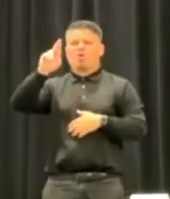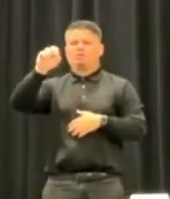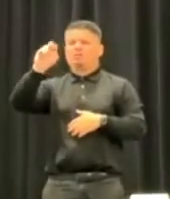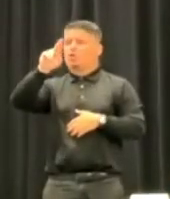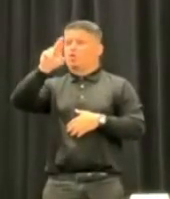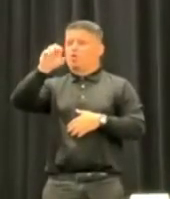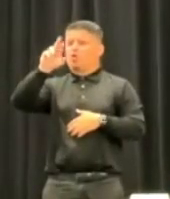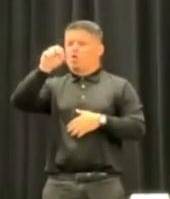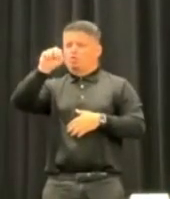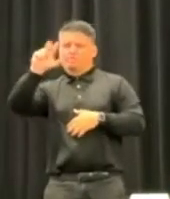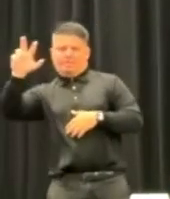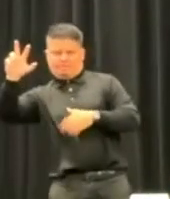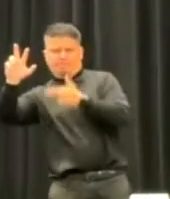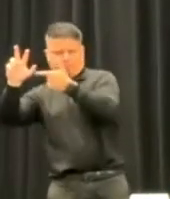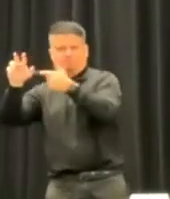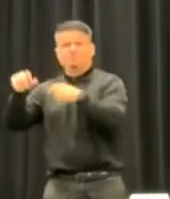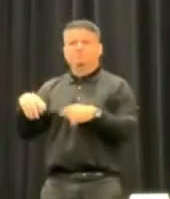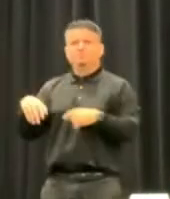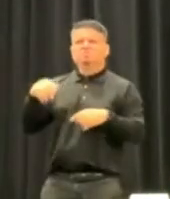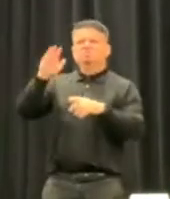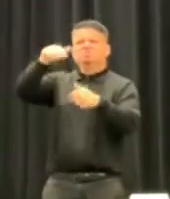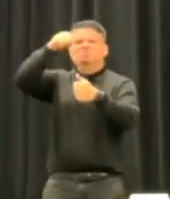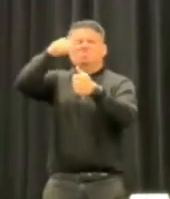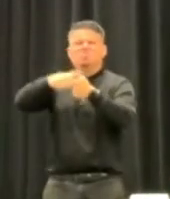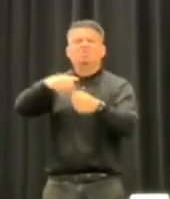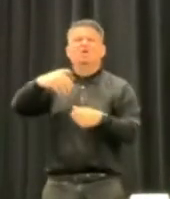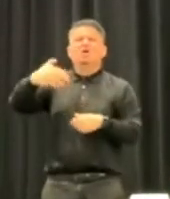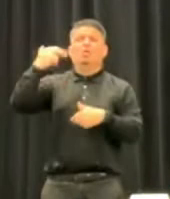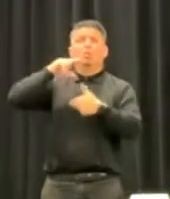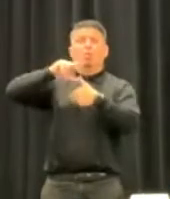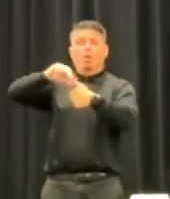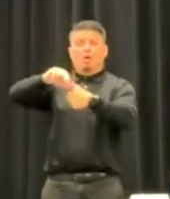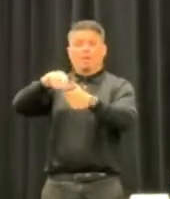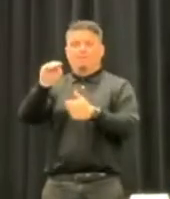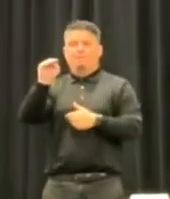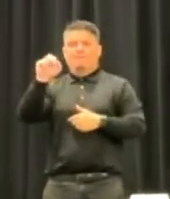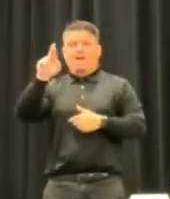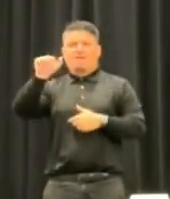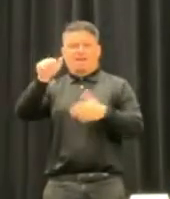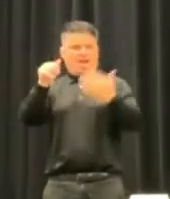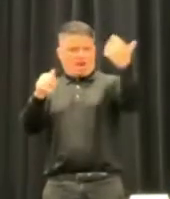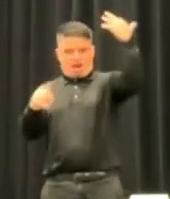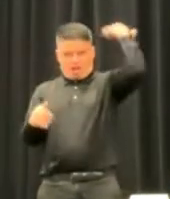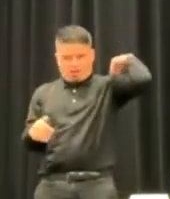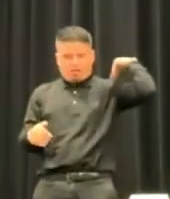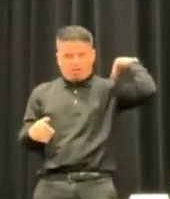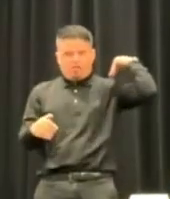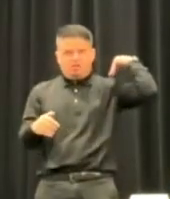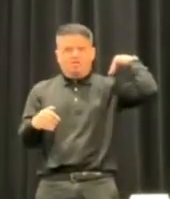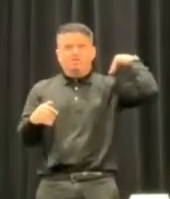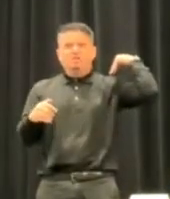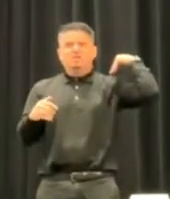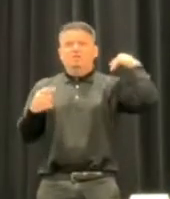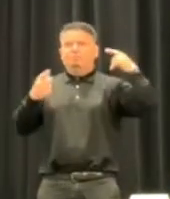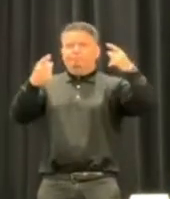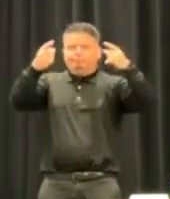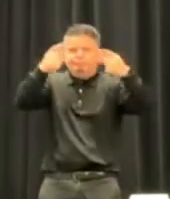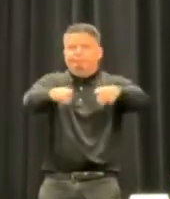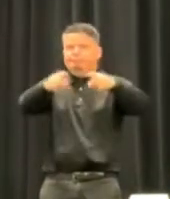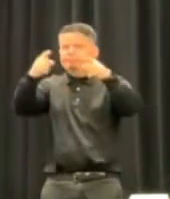sufrieron con el huracán maría y la cuerpo ya hoy podemos gratuitamente anunciar